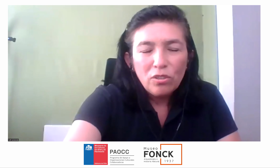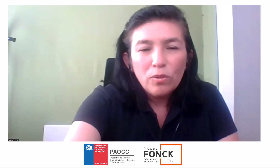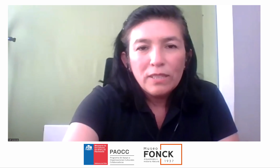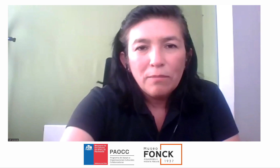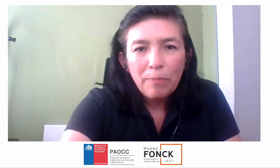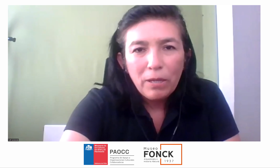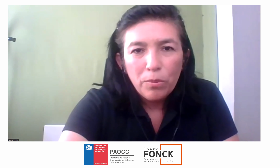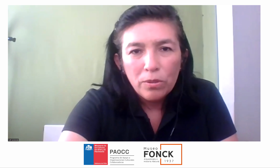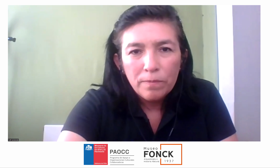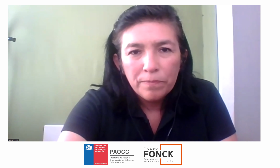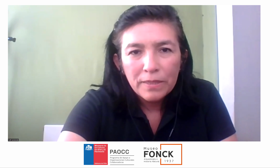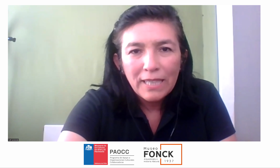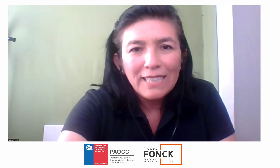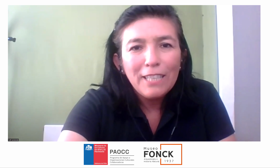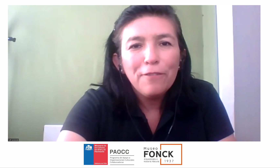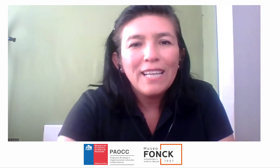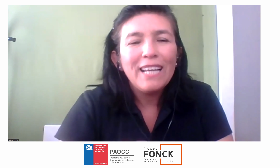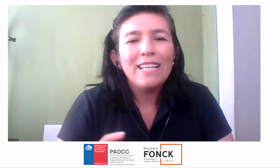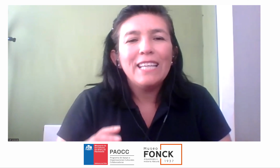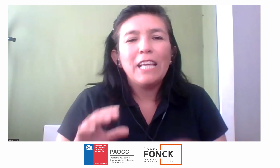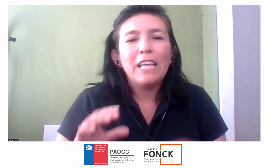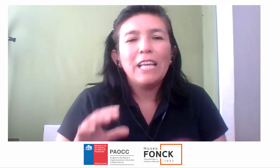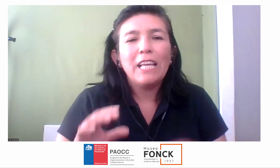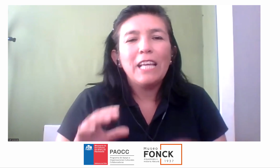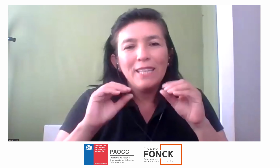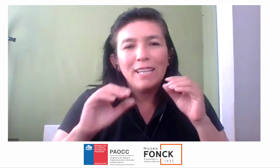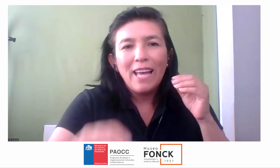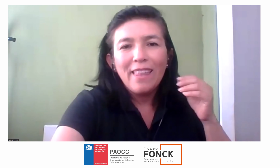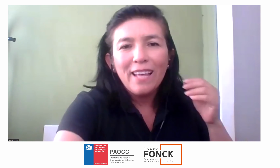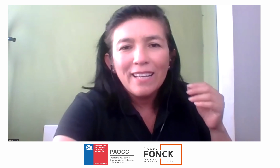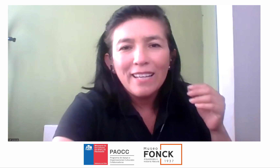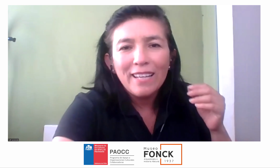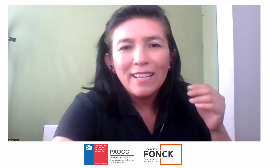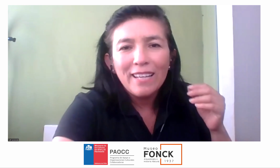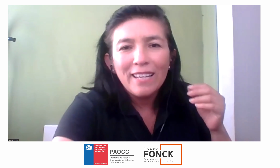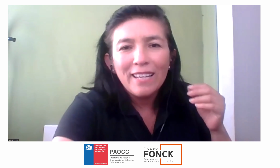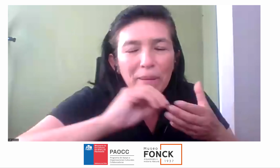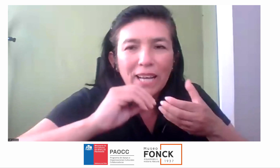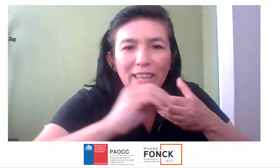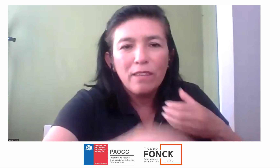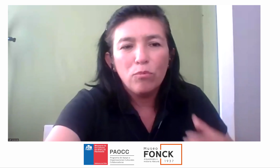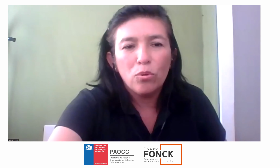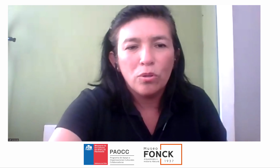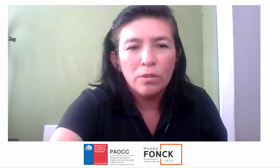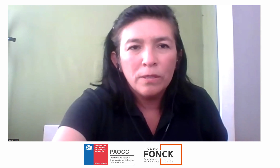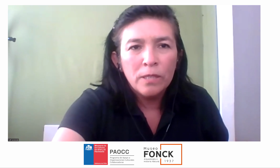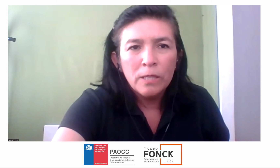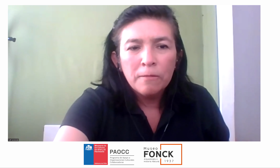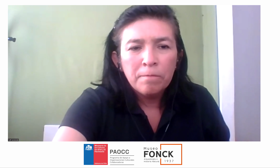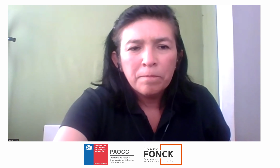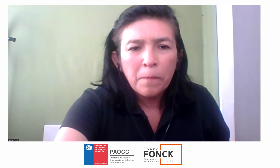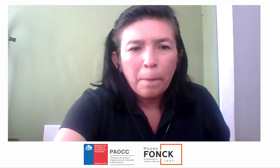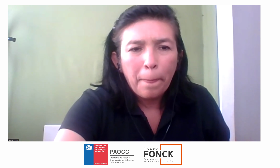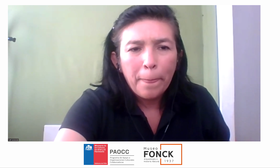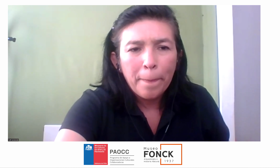una visión. Oye, se me pega un poco. ¿Qué significa específicamente cada diagrama, cada dibujo?